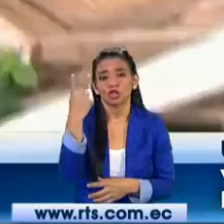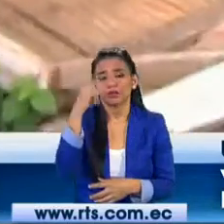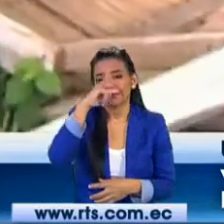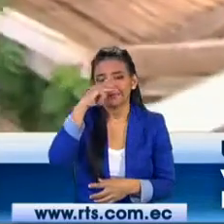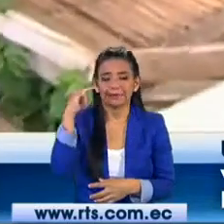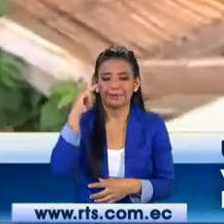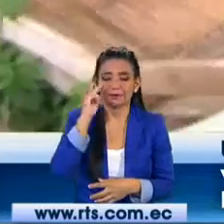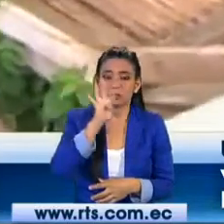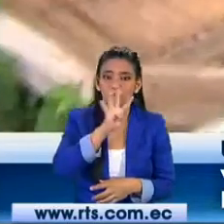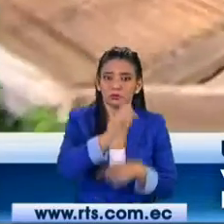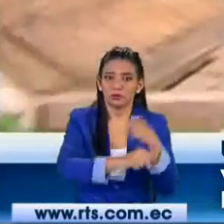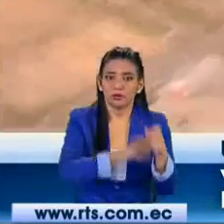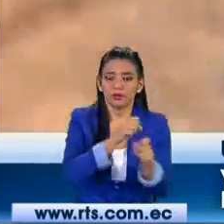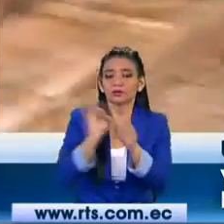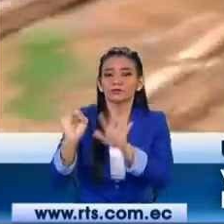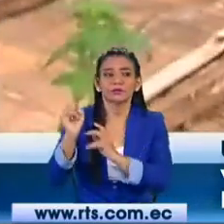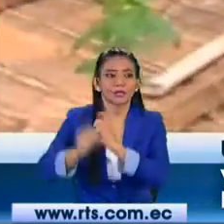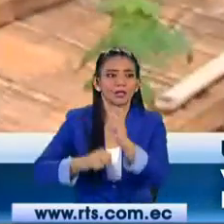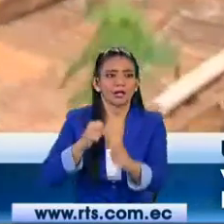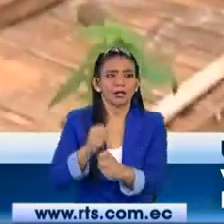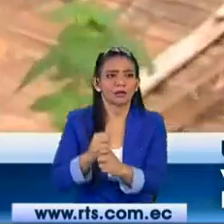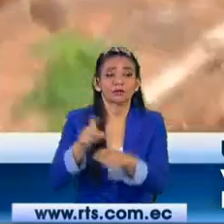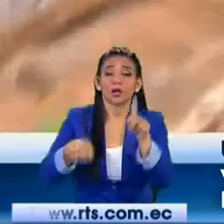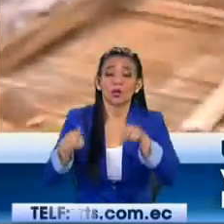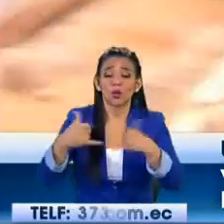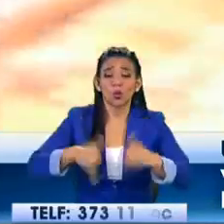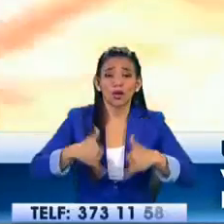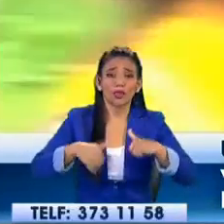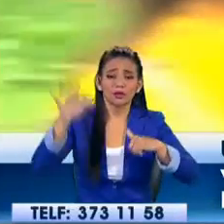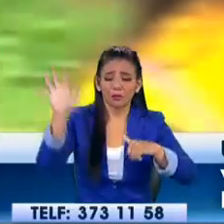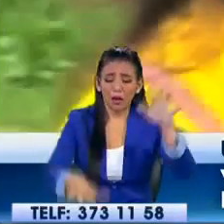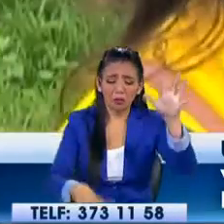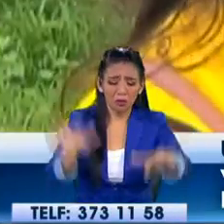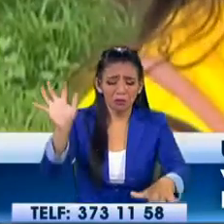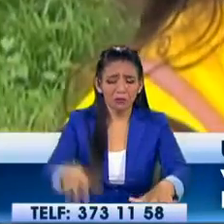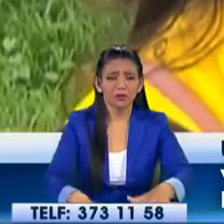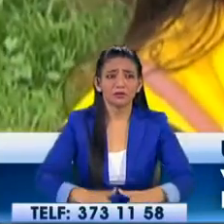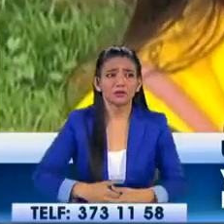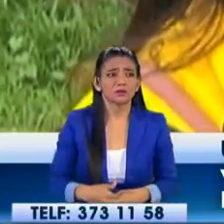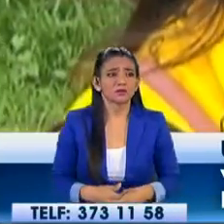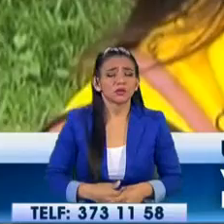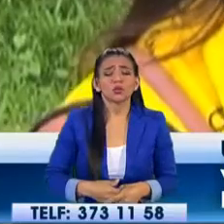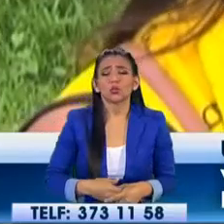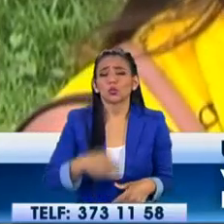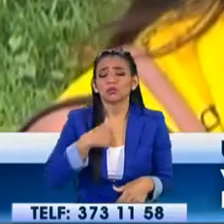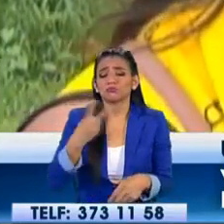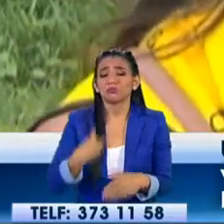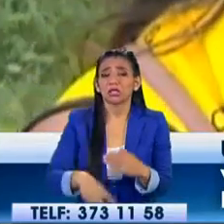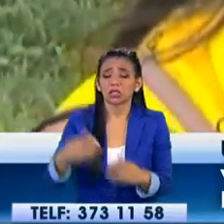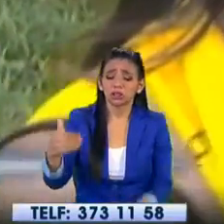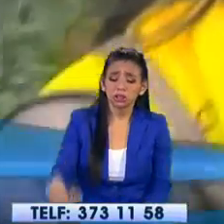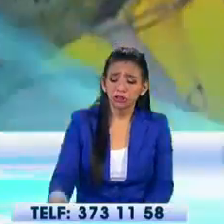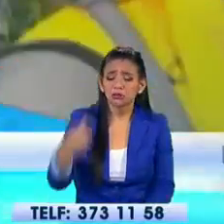4 y 7 años, que sus juguetes yacen entre las paredes caídas. Uy, mía, la más chiquita lloraba.